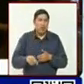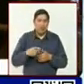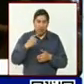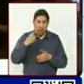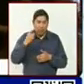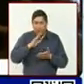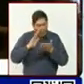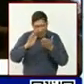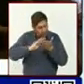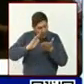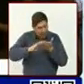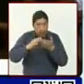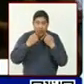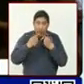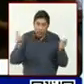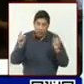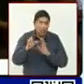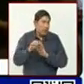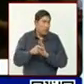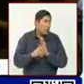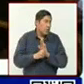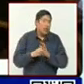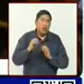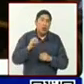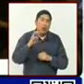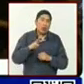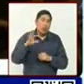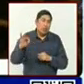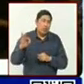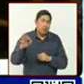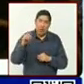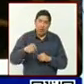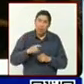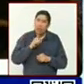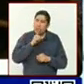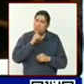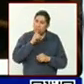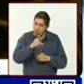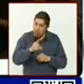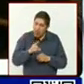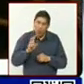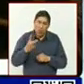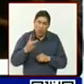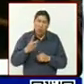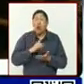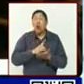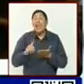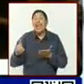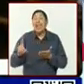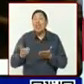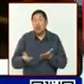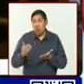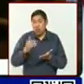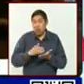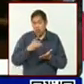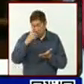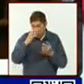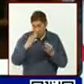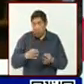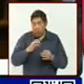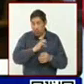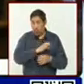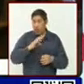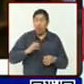sentencia, de la Declaración Constitucional 049, se debe garantizar la doble instancia o el derecho a recurrir una decisión de